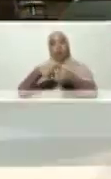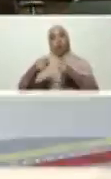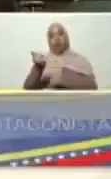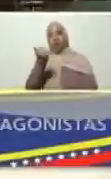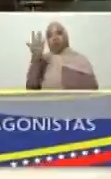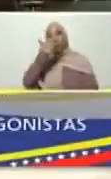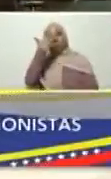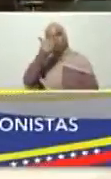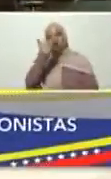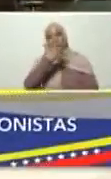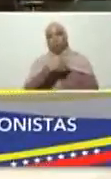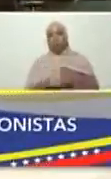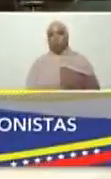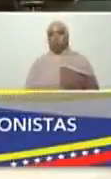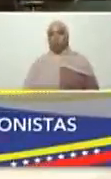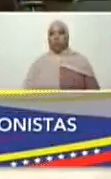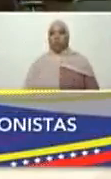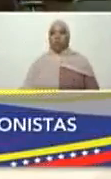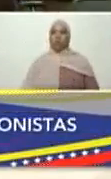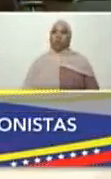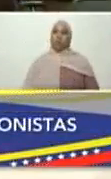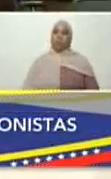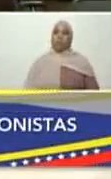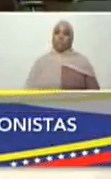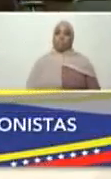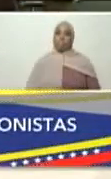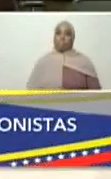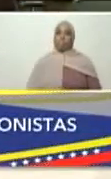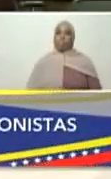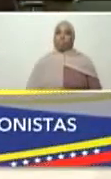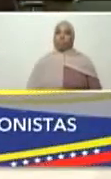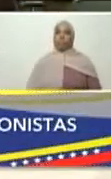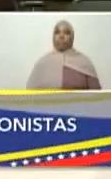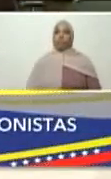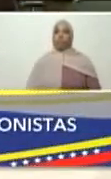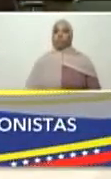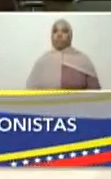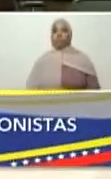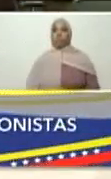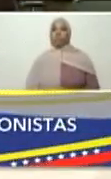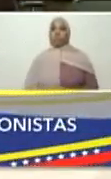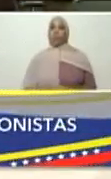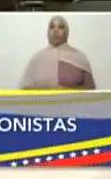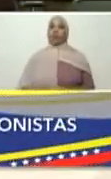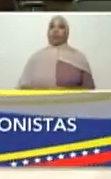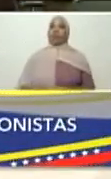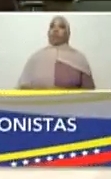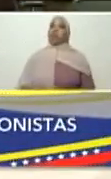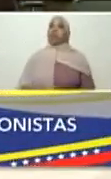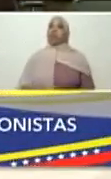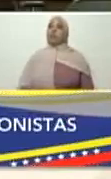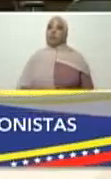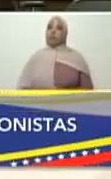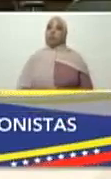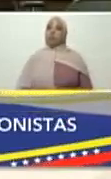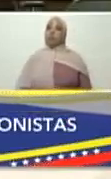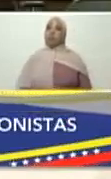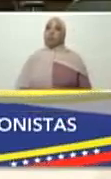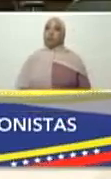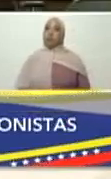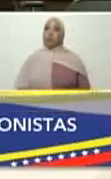disfrazadas. Fíjense ustedes, yo lo dije ayer, fíjense ustedes